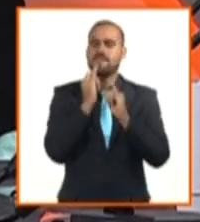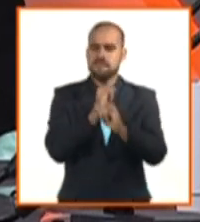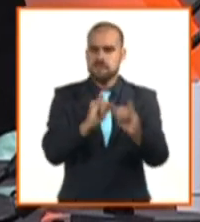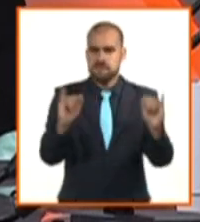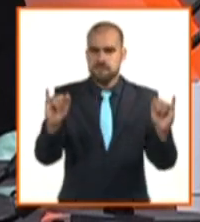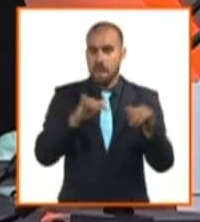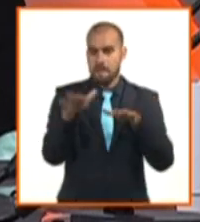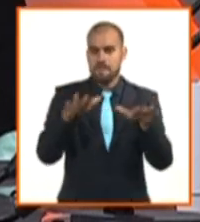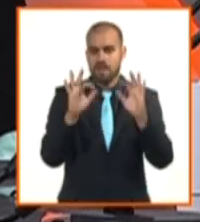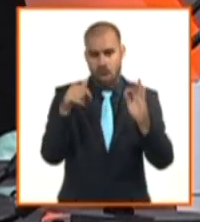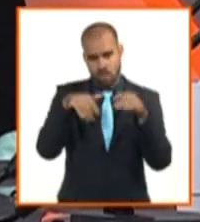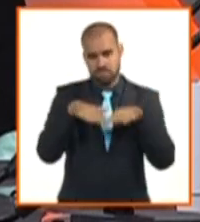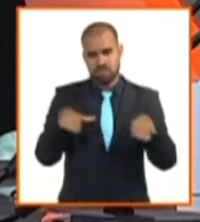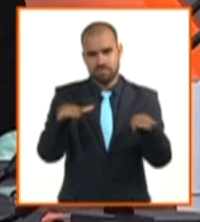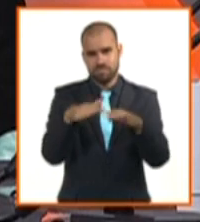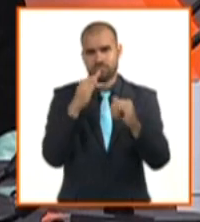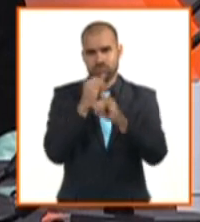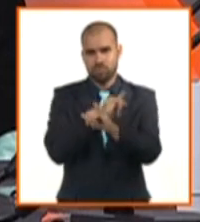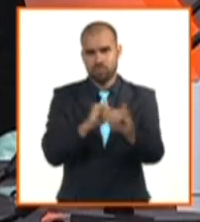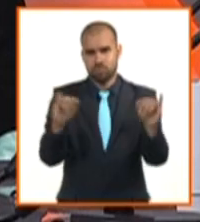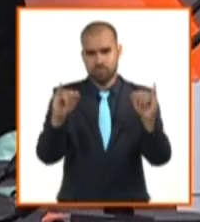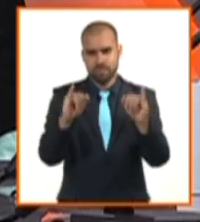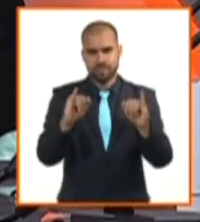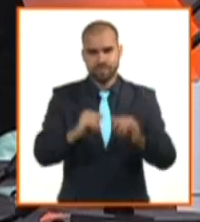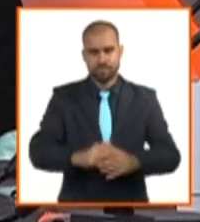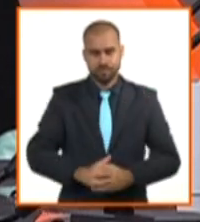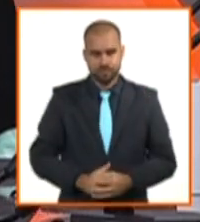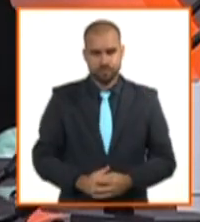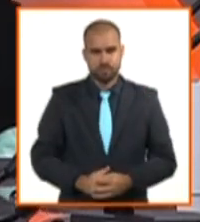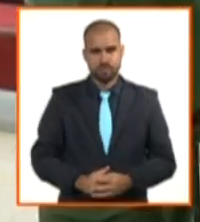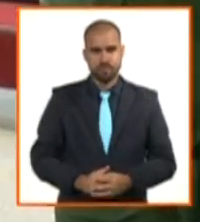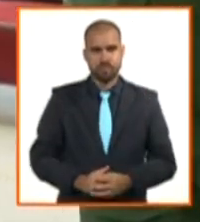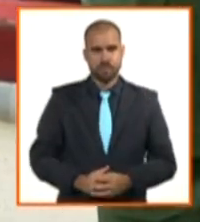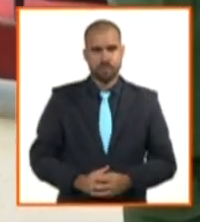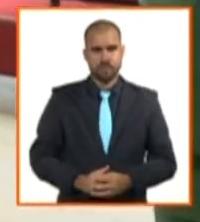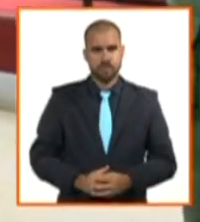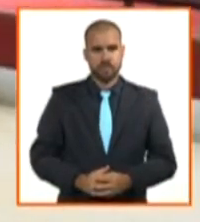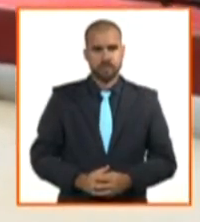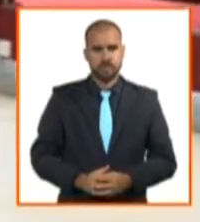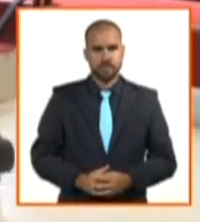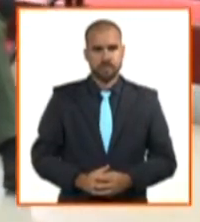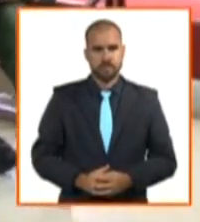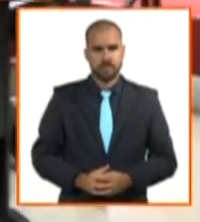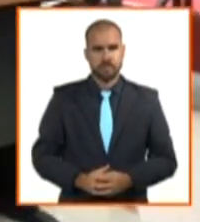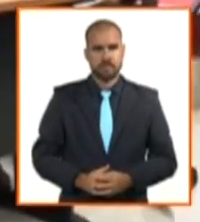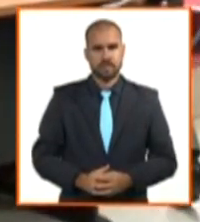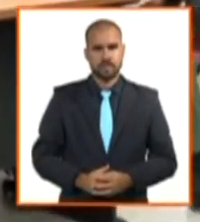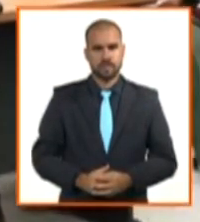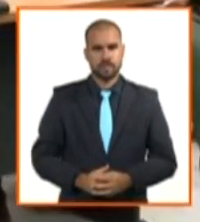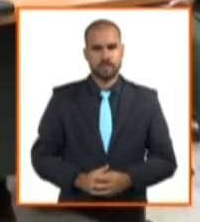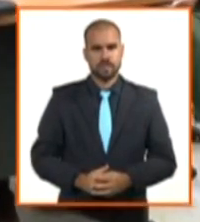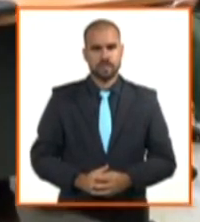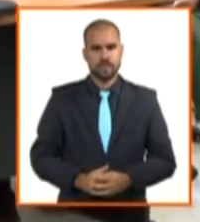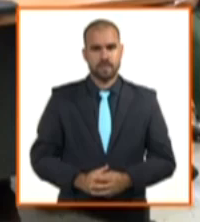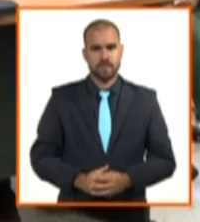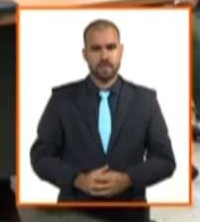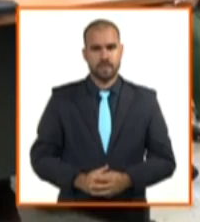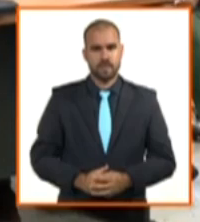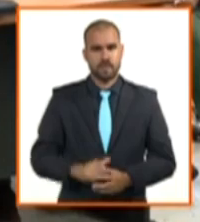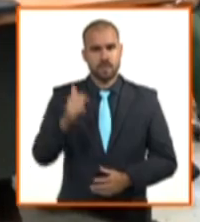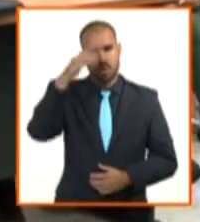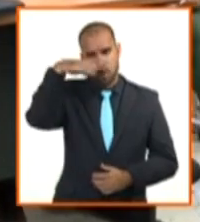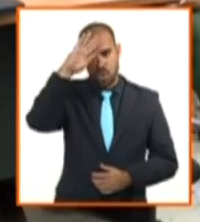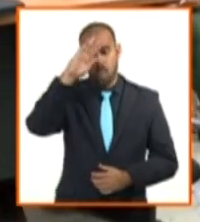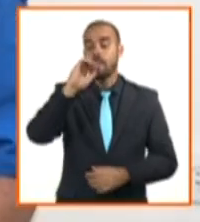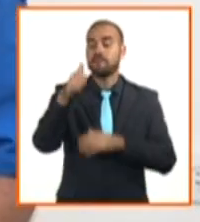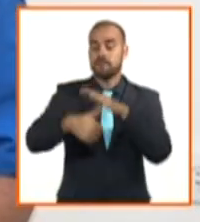mesa redonda de manera especial sobre esta visita el presidente cubano miguel díaz-canel bermúdez al intercambiar con el